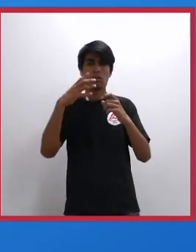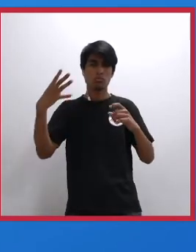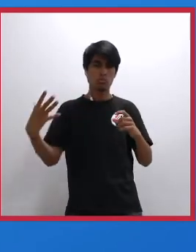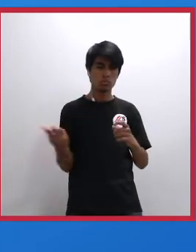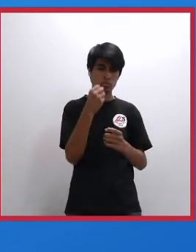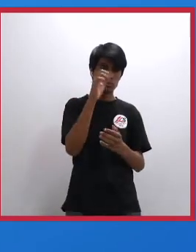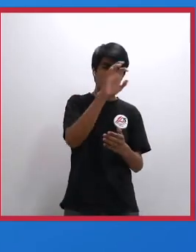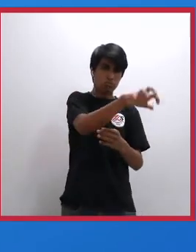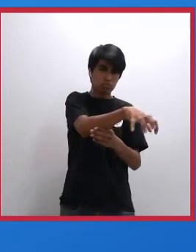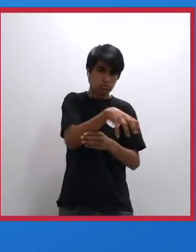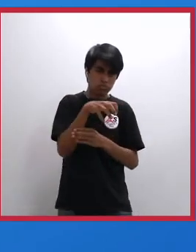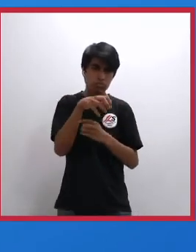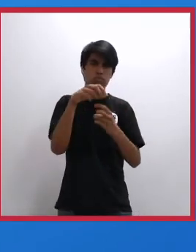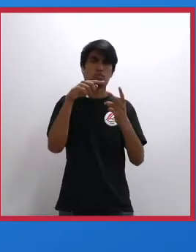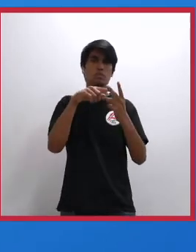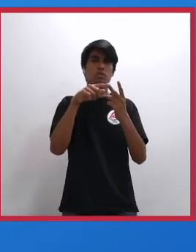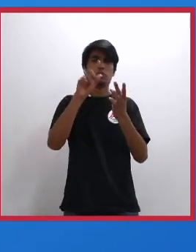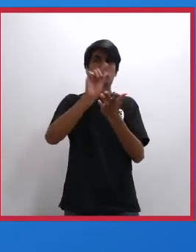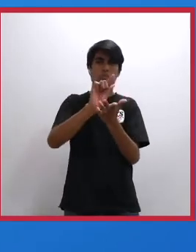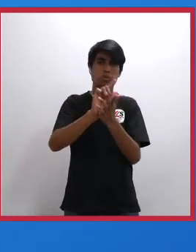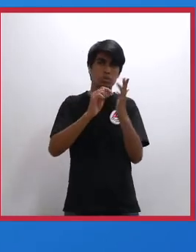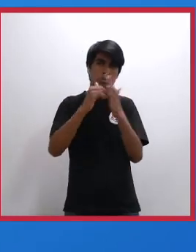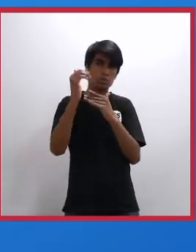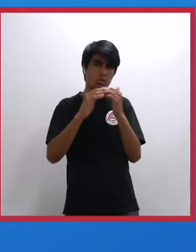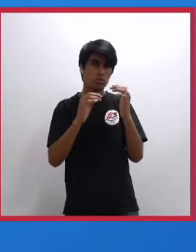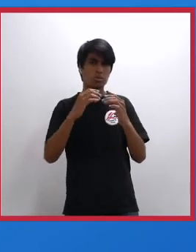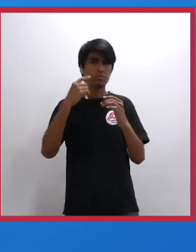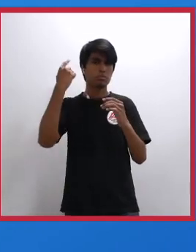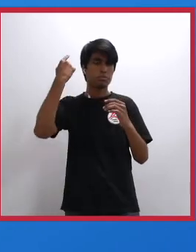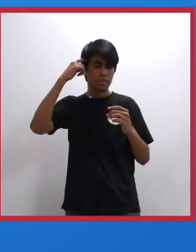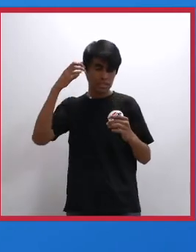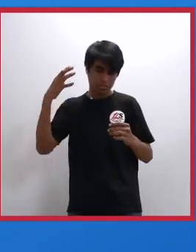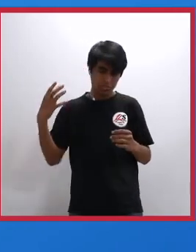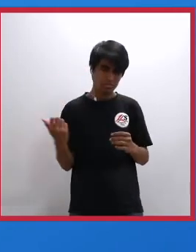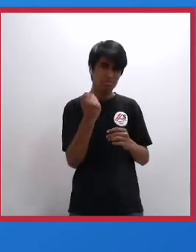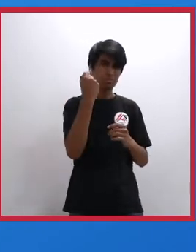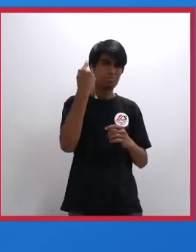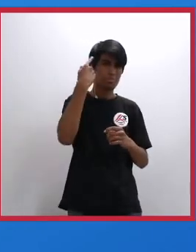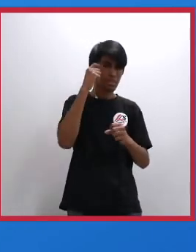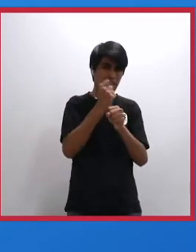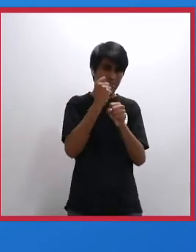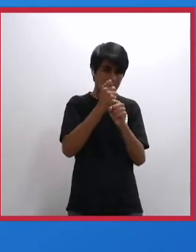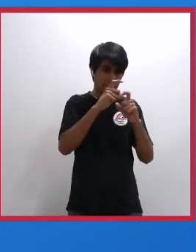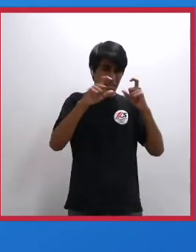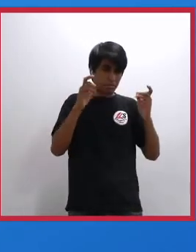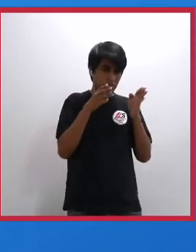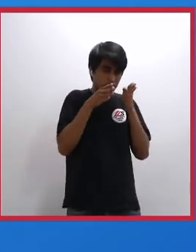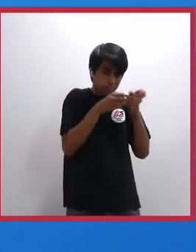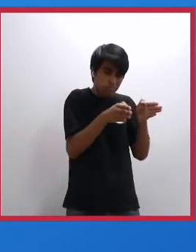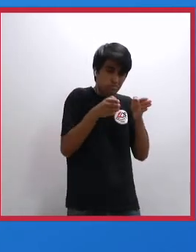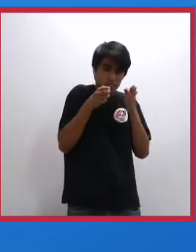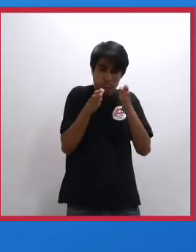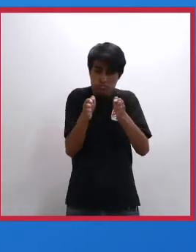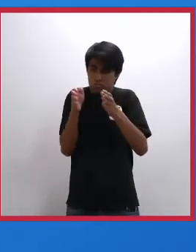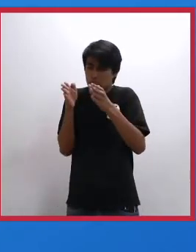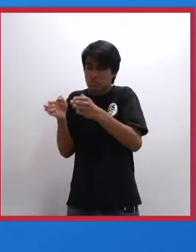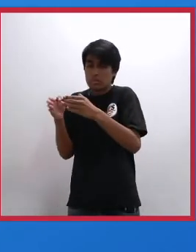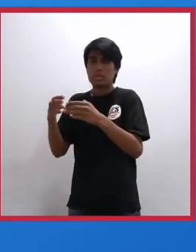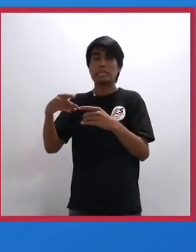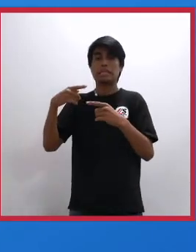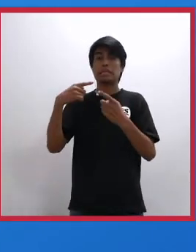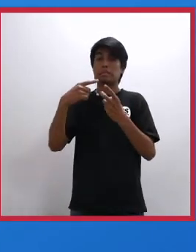maquinarias de construcción necesarias para realizar cada trabajo, los equipos y herramientas que se